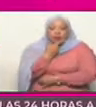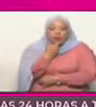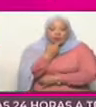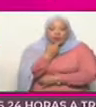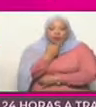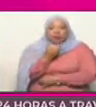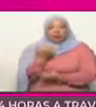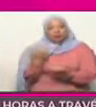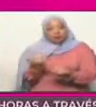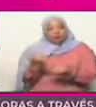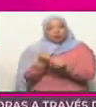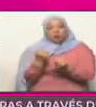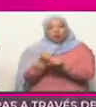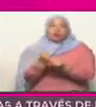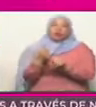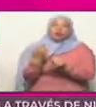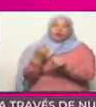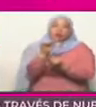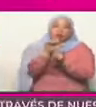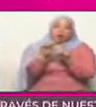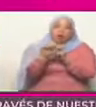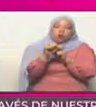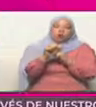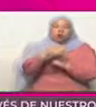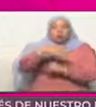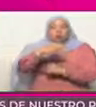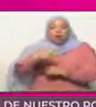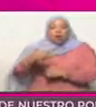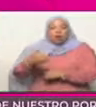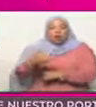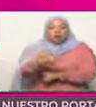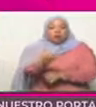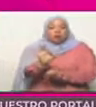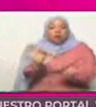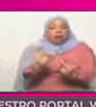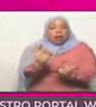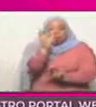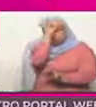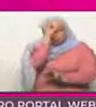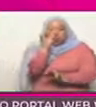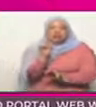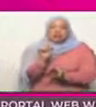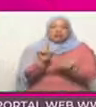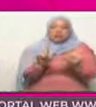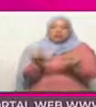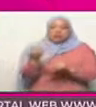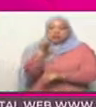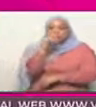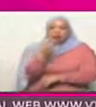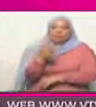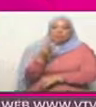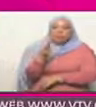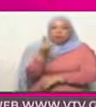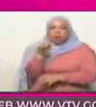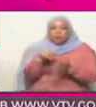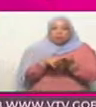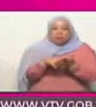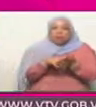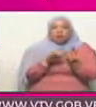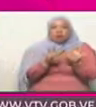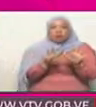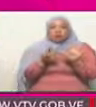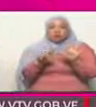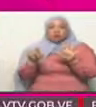desarrollando el cultivo de bivalvos marinos en Venezuela, casi nadie lo sabe, desde los años 70. Y ya hemos desarrollado los